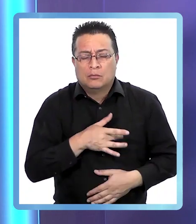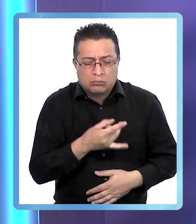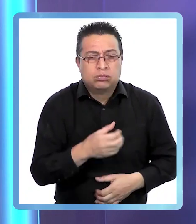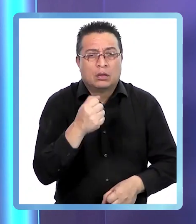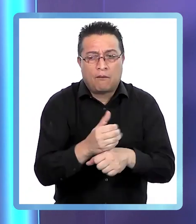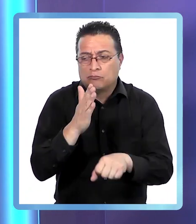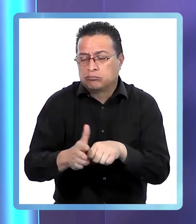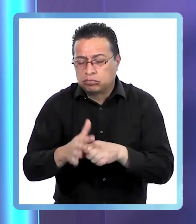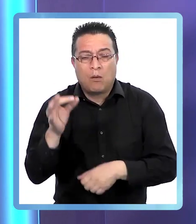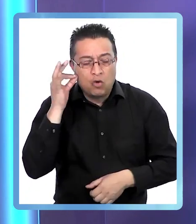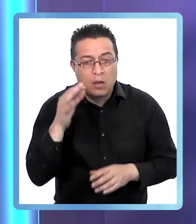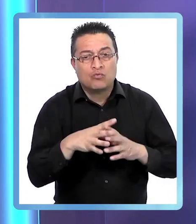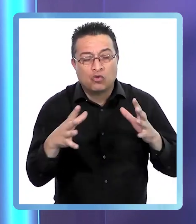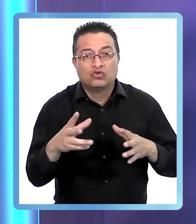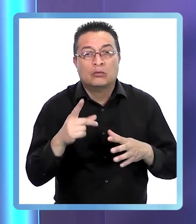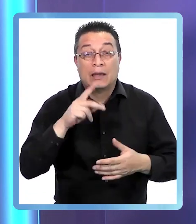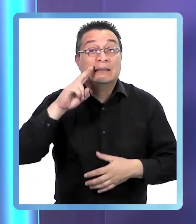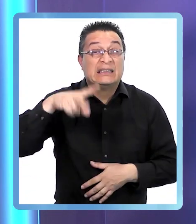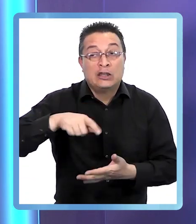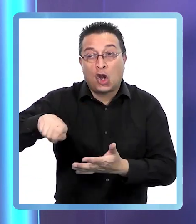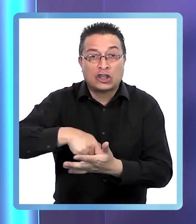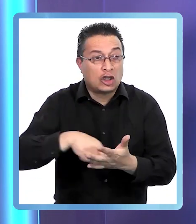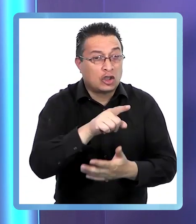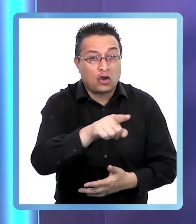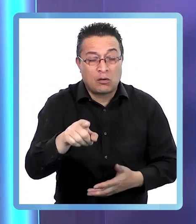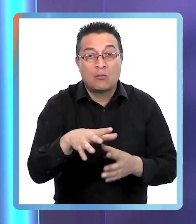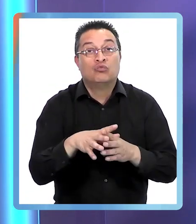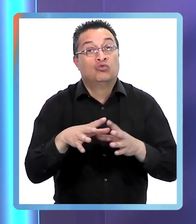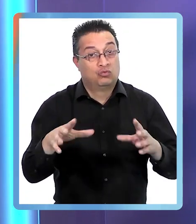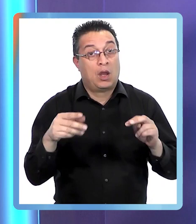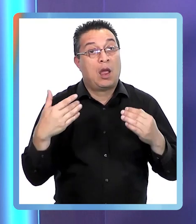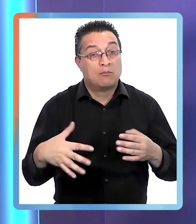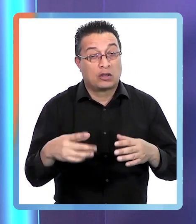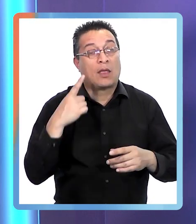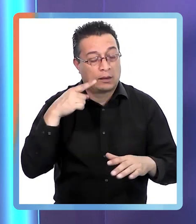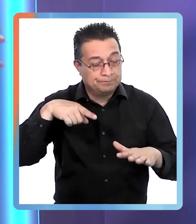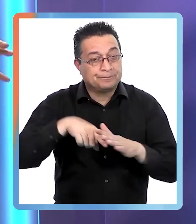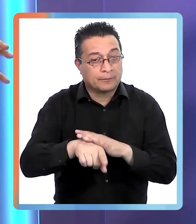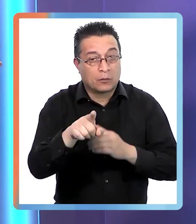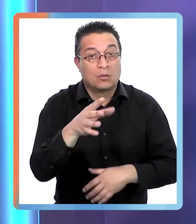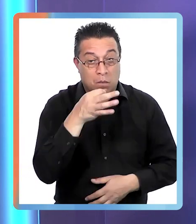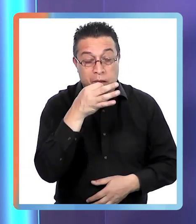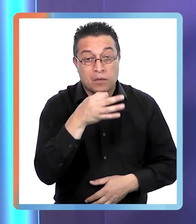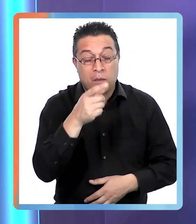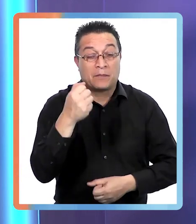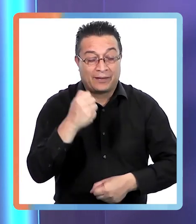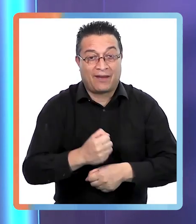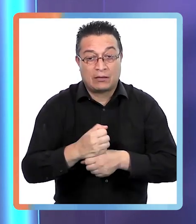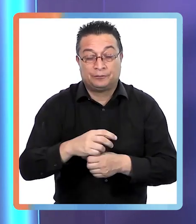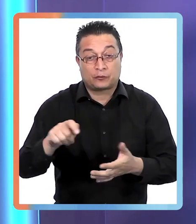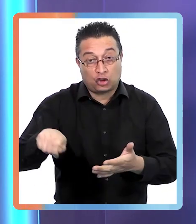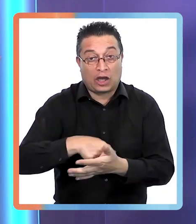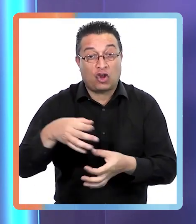dolor, también la pérdida de empleos para las mujeres. La informalidad es un tremendo asunto, hay que hincarle el diente, ministro, usted lo decía,